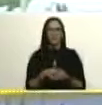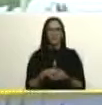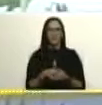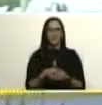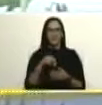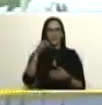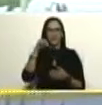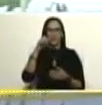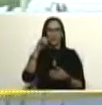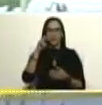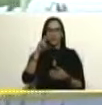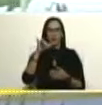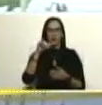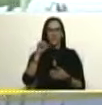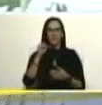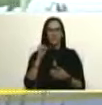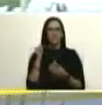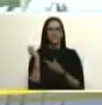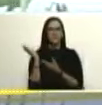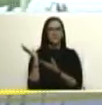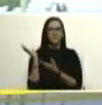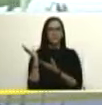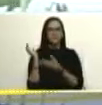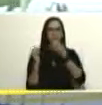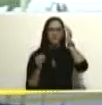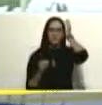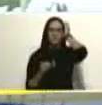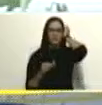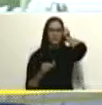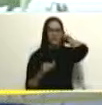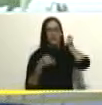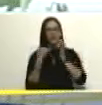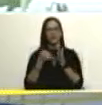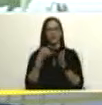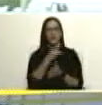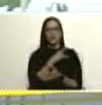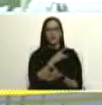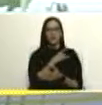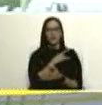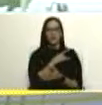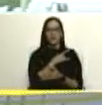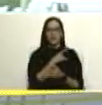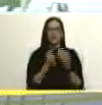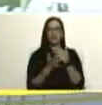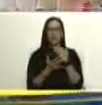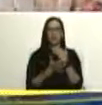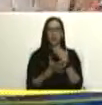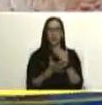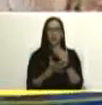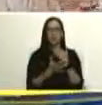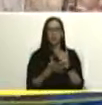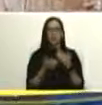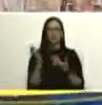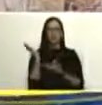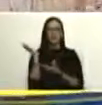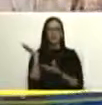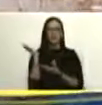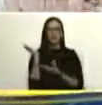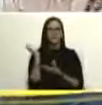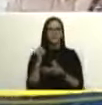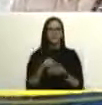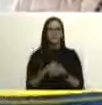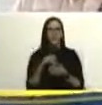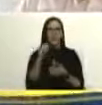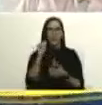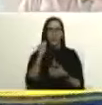Noris Mesa, jefa de la UVC, Instituto Universitario de Tecnología, Tomás Lander y UTOL. Aida